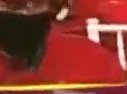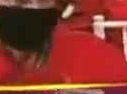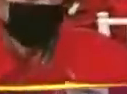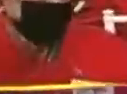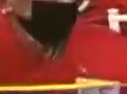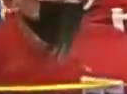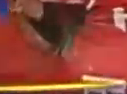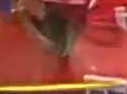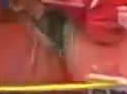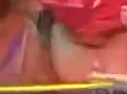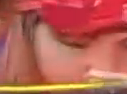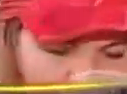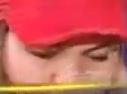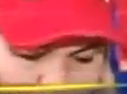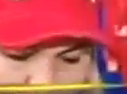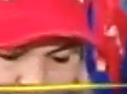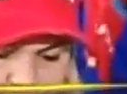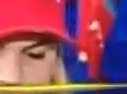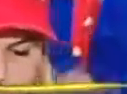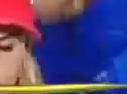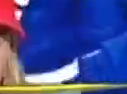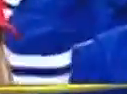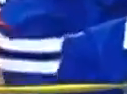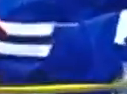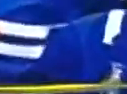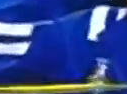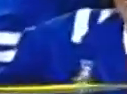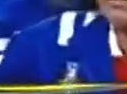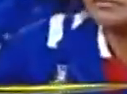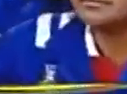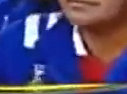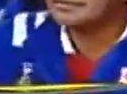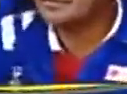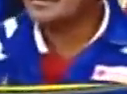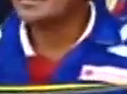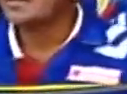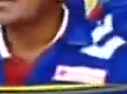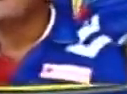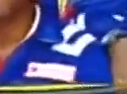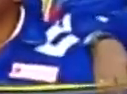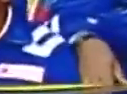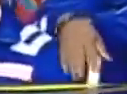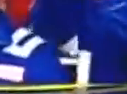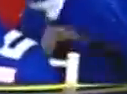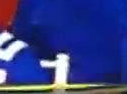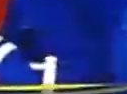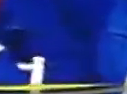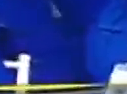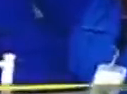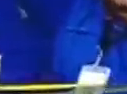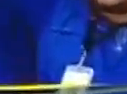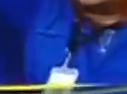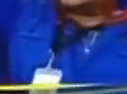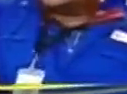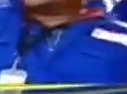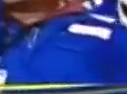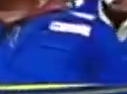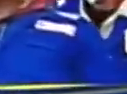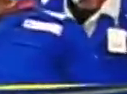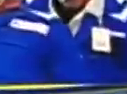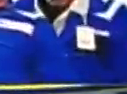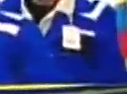que ha sido también este crimen de lesa humanidad que ha sido aplicado al pueblo venezolano y condenado en